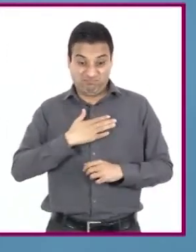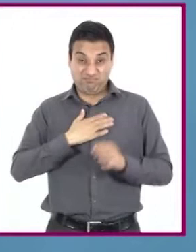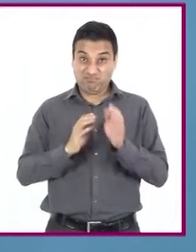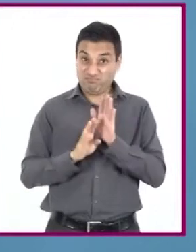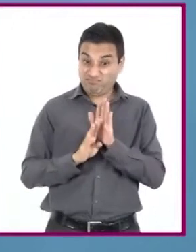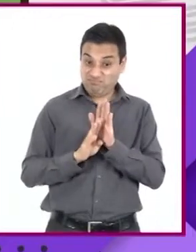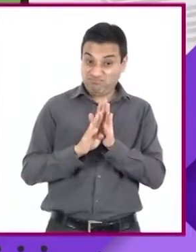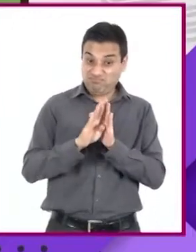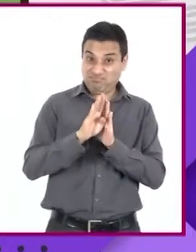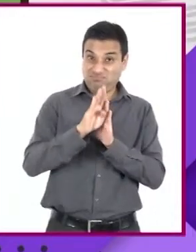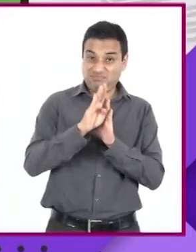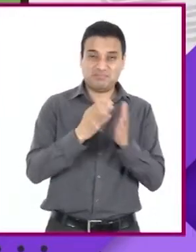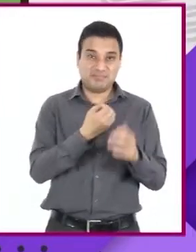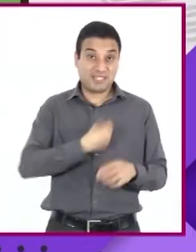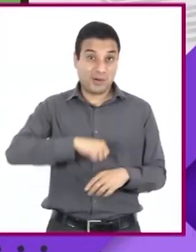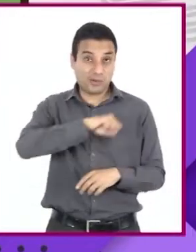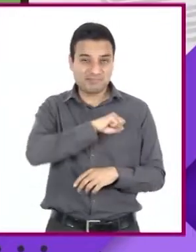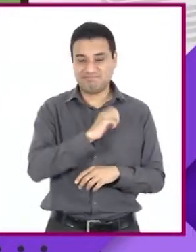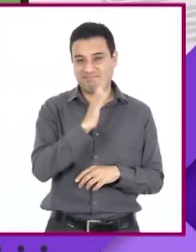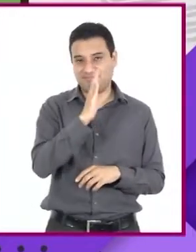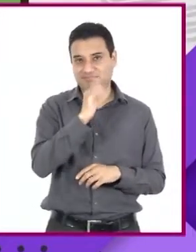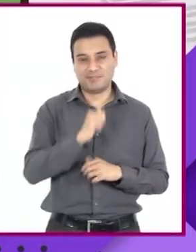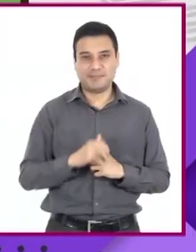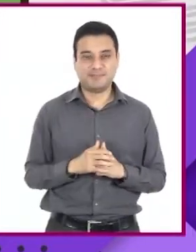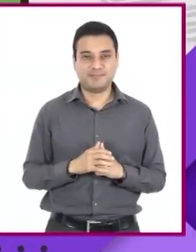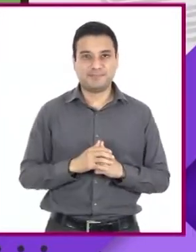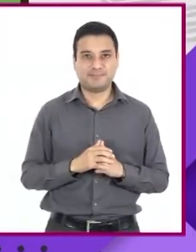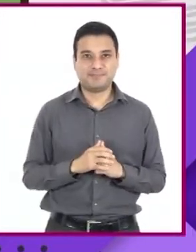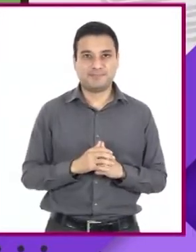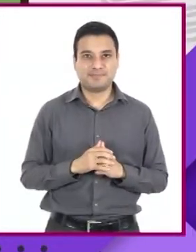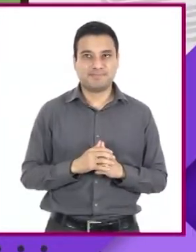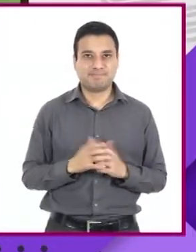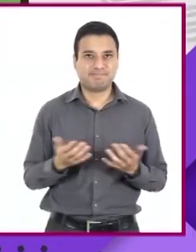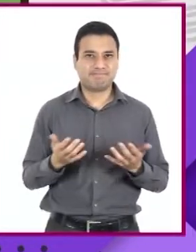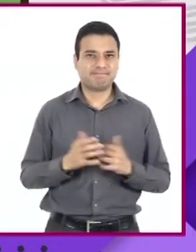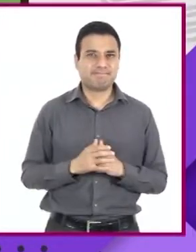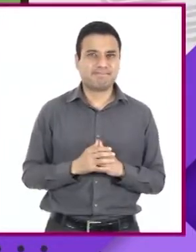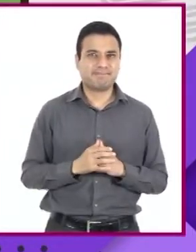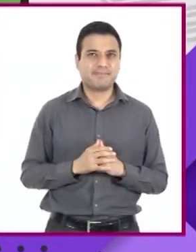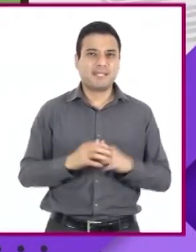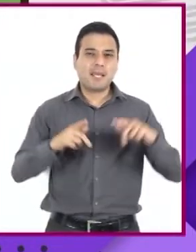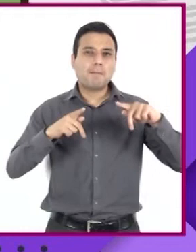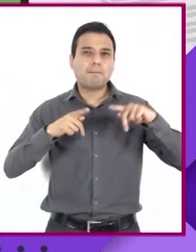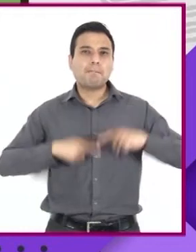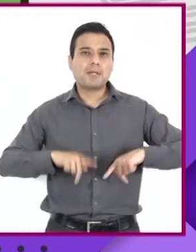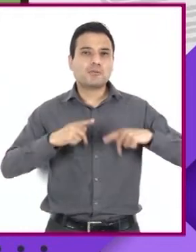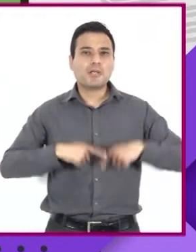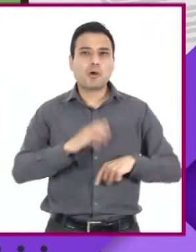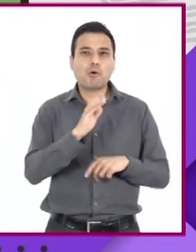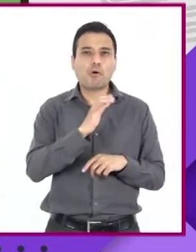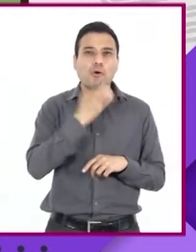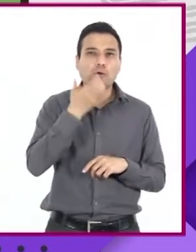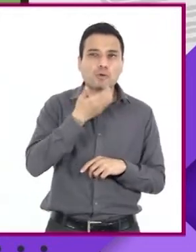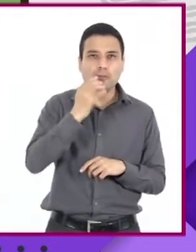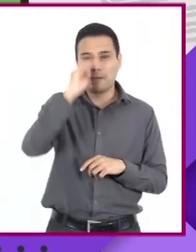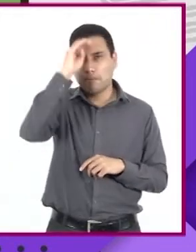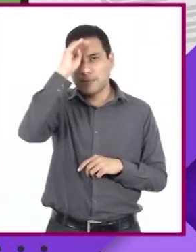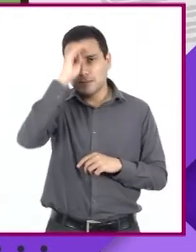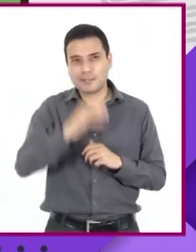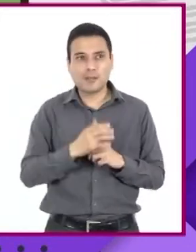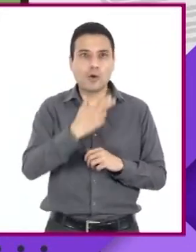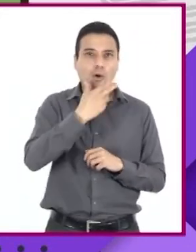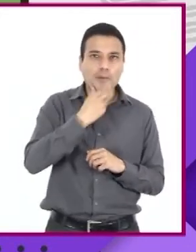y saludable. ¿Qué opinan de los roles de género que designa la mamá de Juanita a sus hijos?